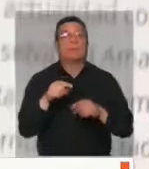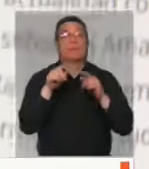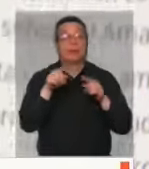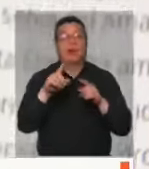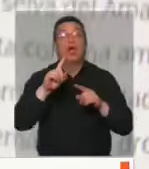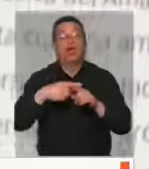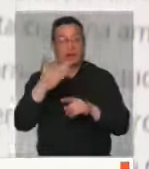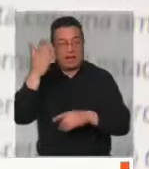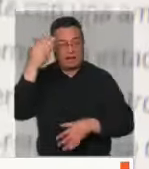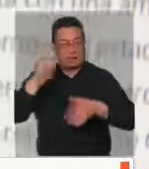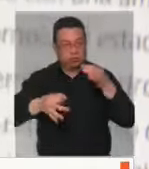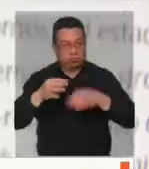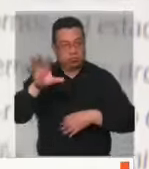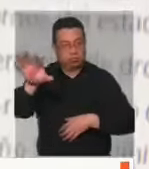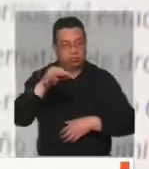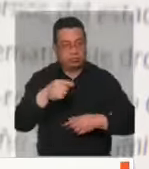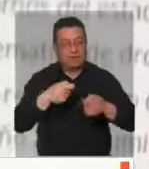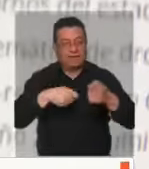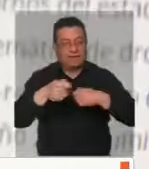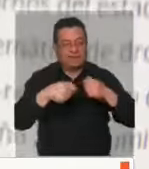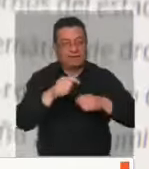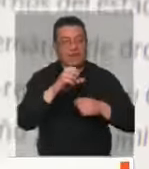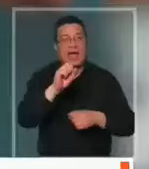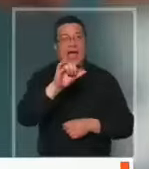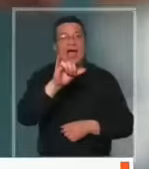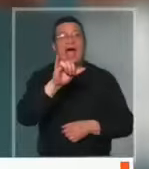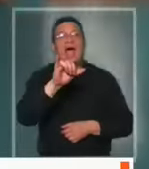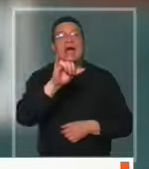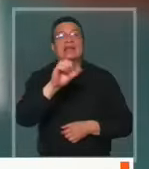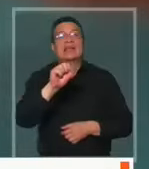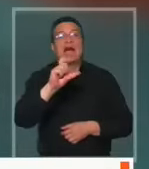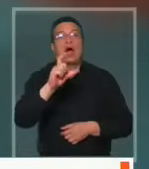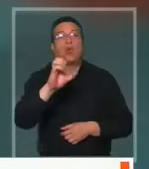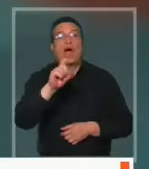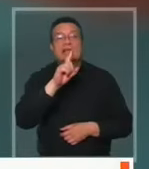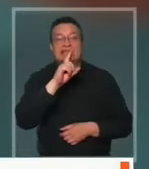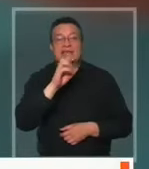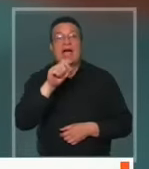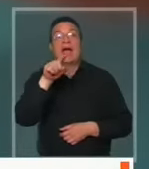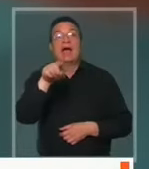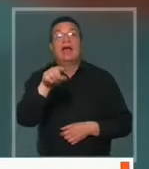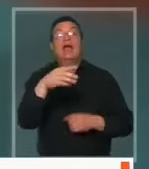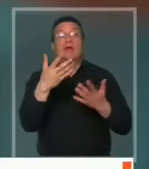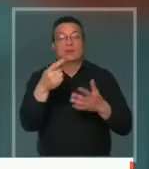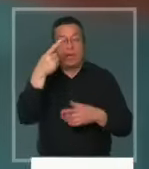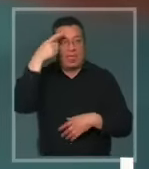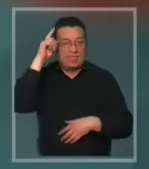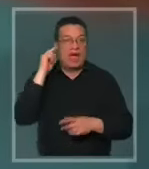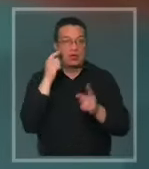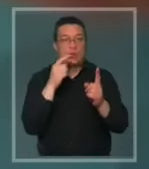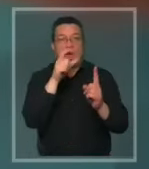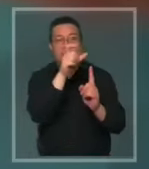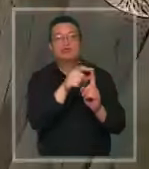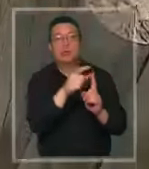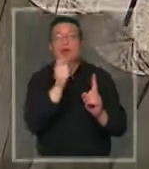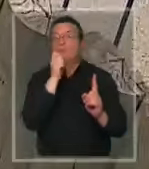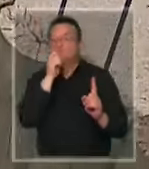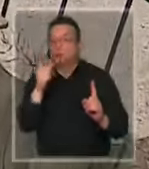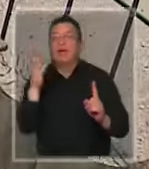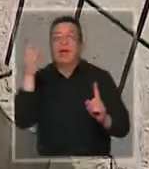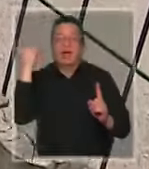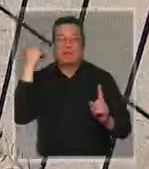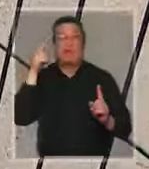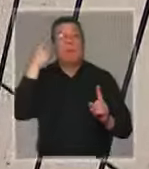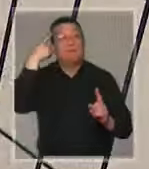con la justicia por tráfico de ayahuasca y lesiones debido a que el tratamiento le hizo daño a un asistente, quien lo denunció. Sin embargo,